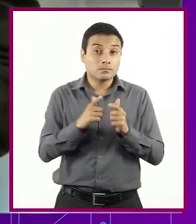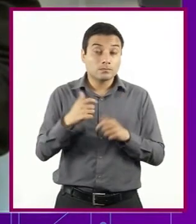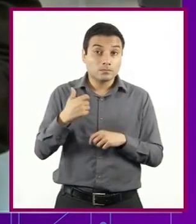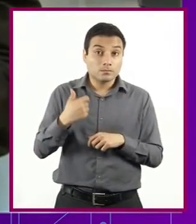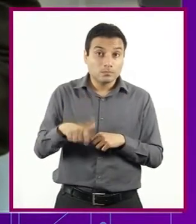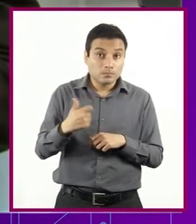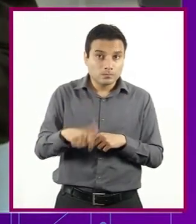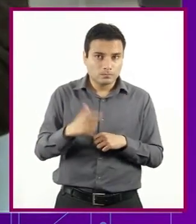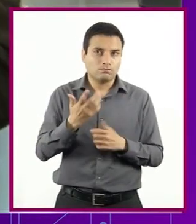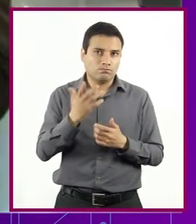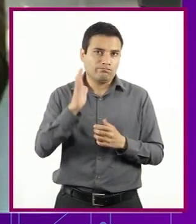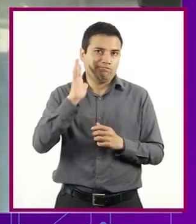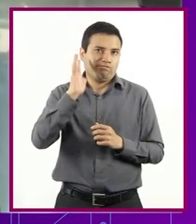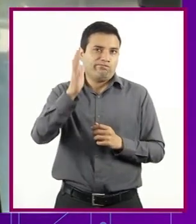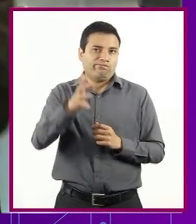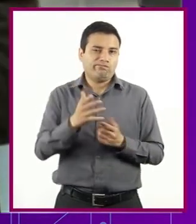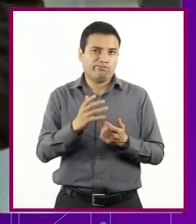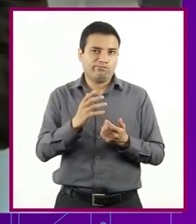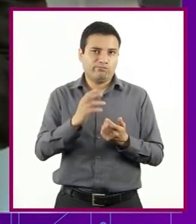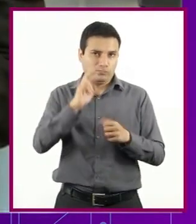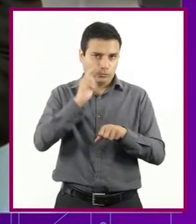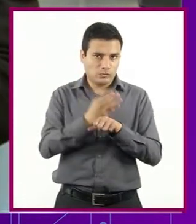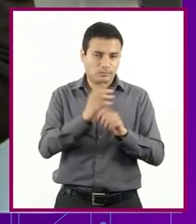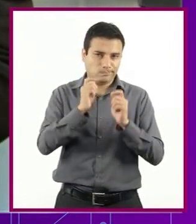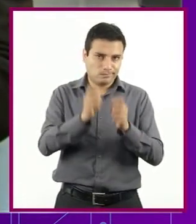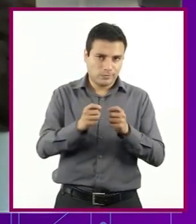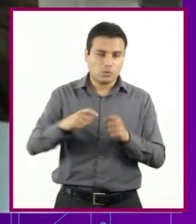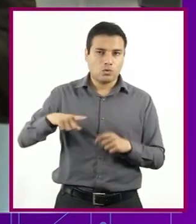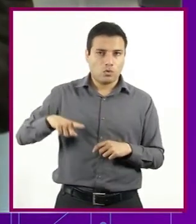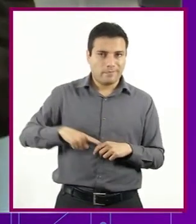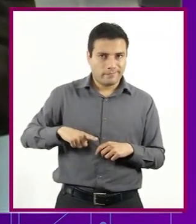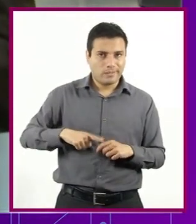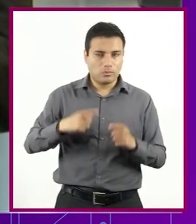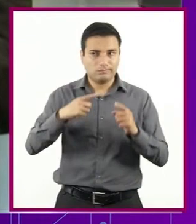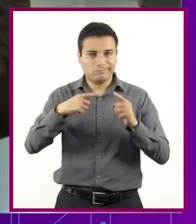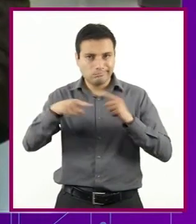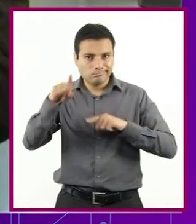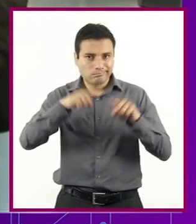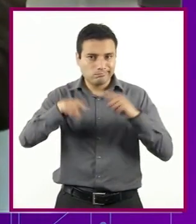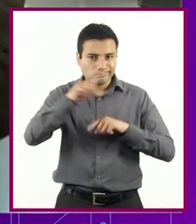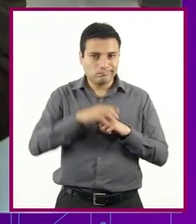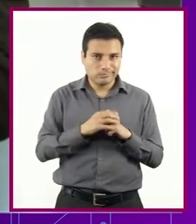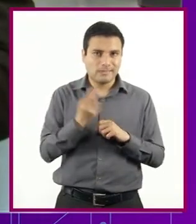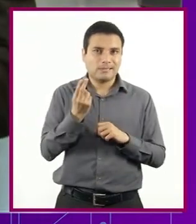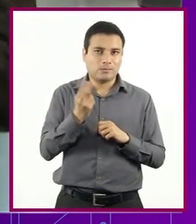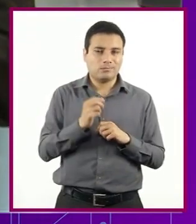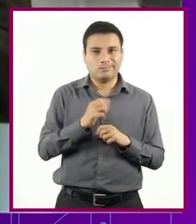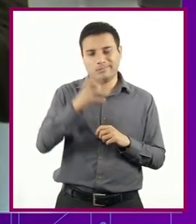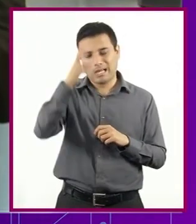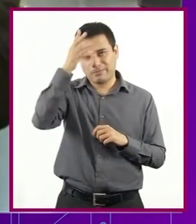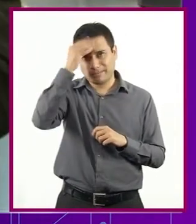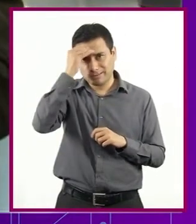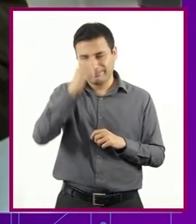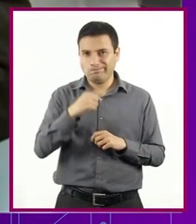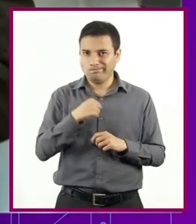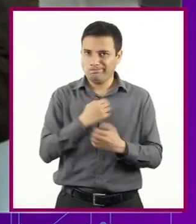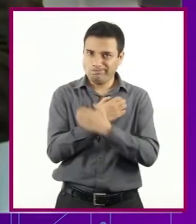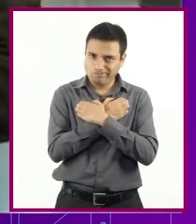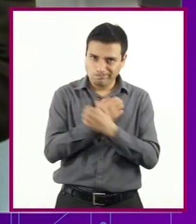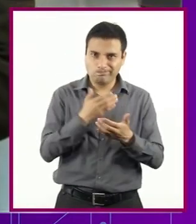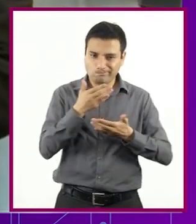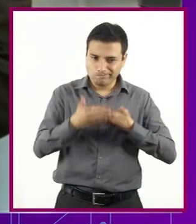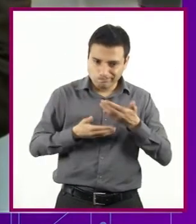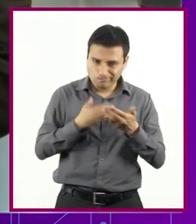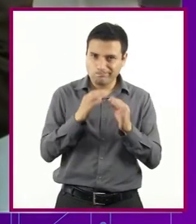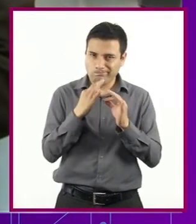esa responsabilidad de regir los destinos de la sociedad, tenían que ser más disciplinados, más